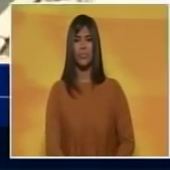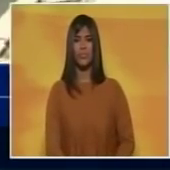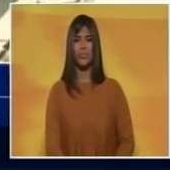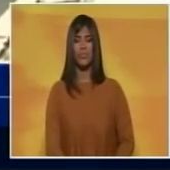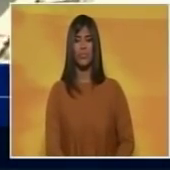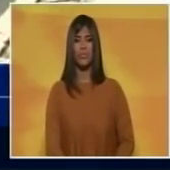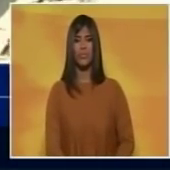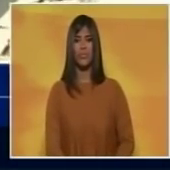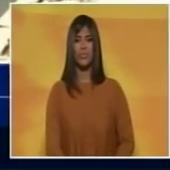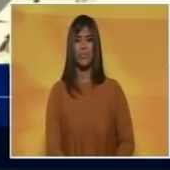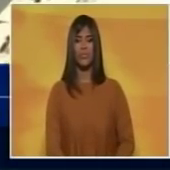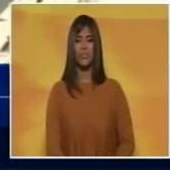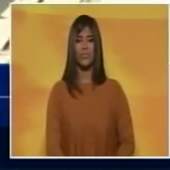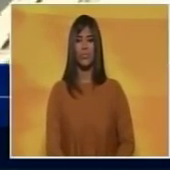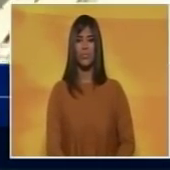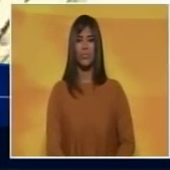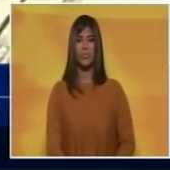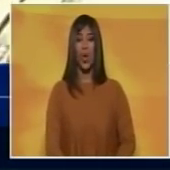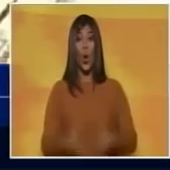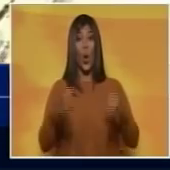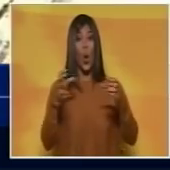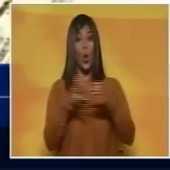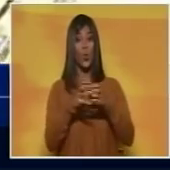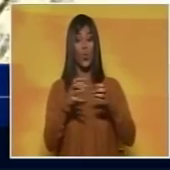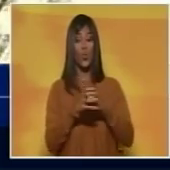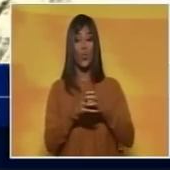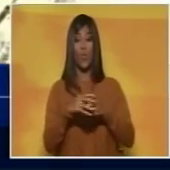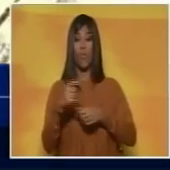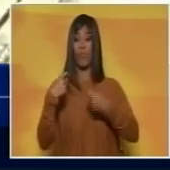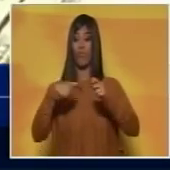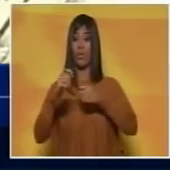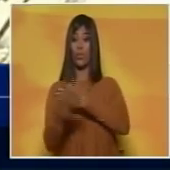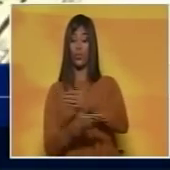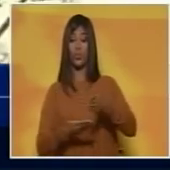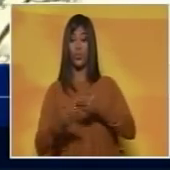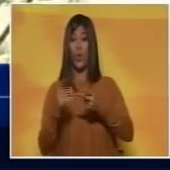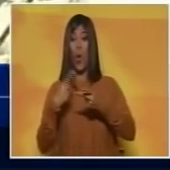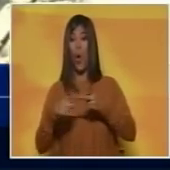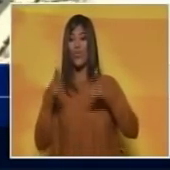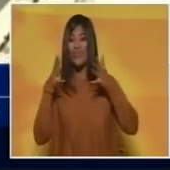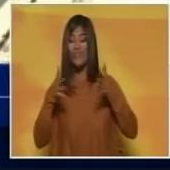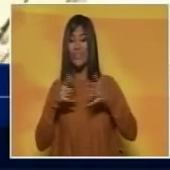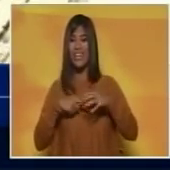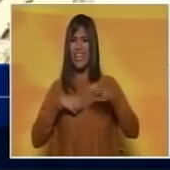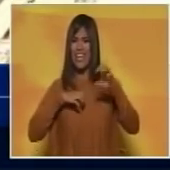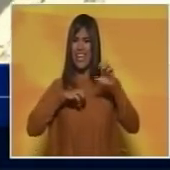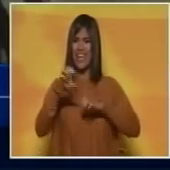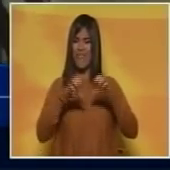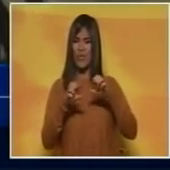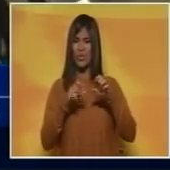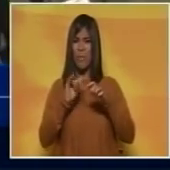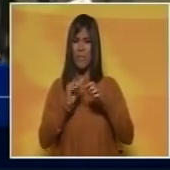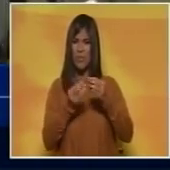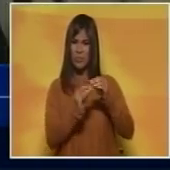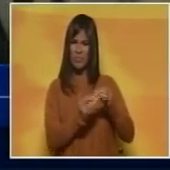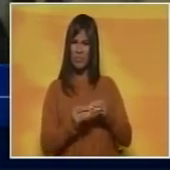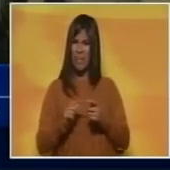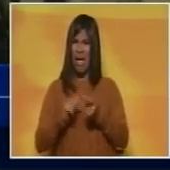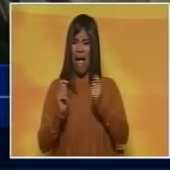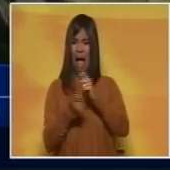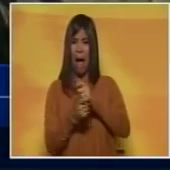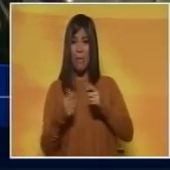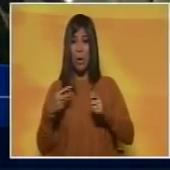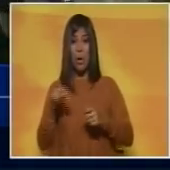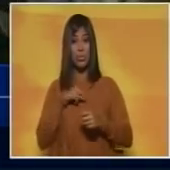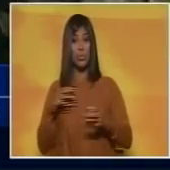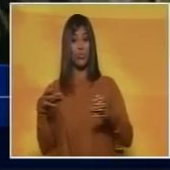Grupo nutrido de comerciantes y asesores y haber realizado un estudio sobre los alcances de estas modificaciones, nos